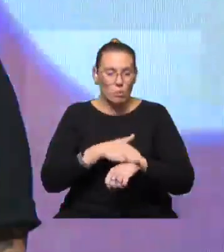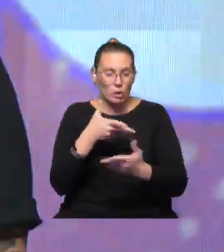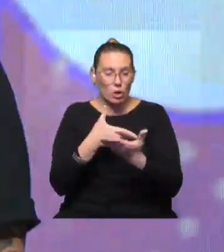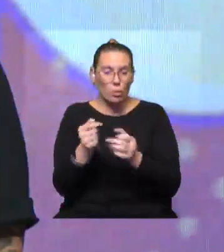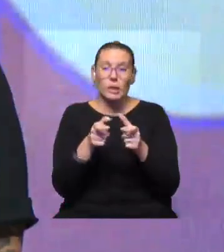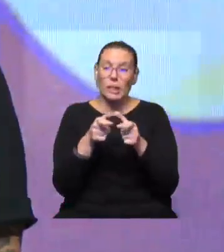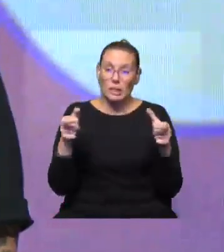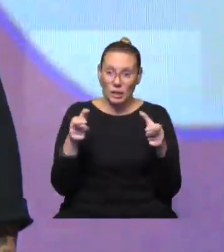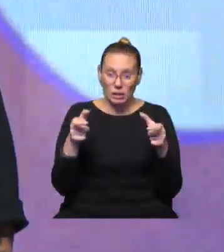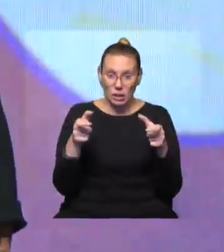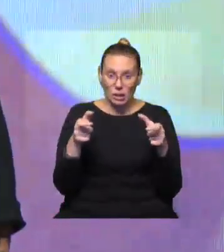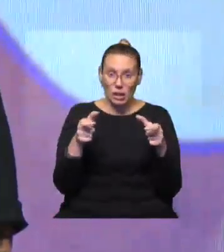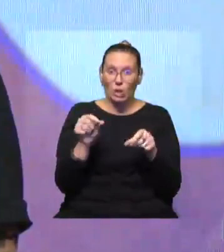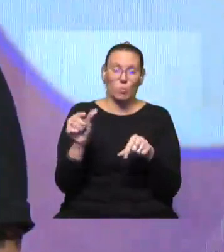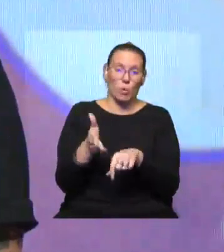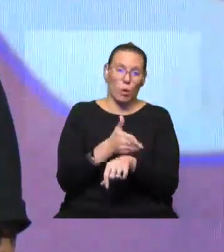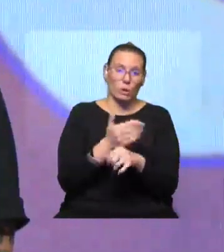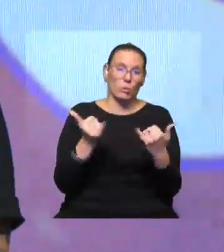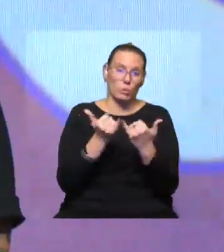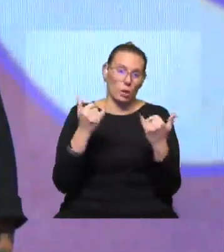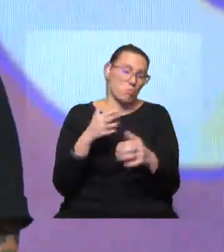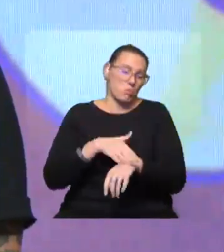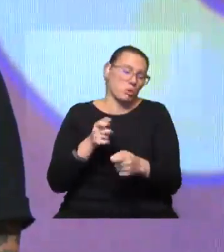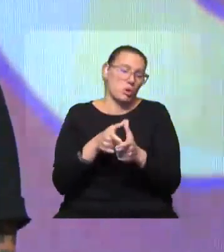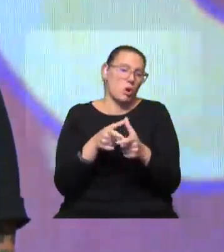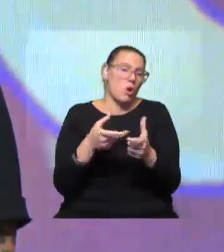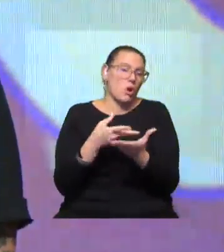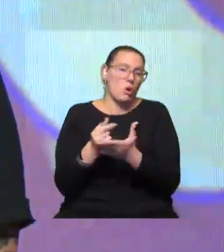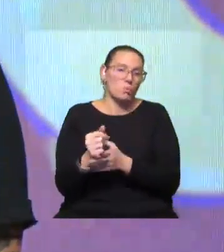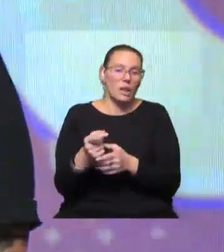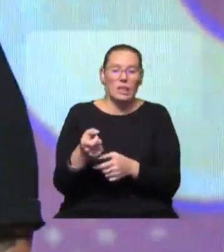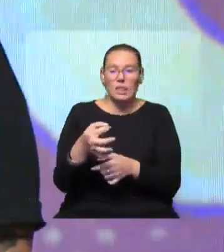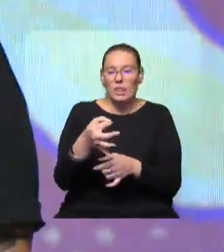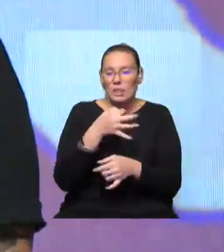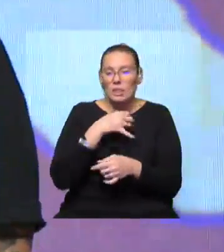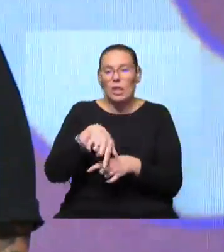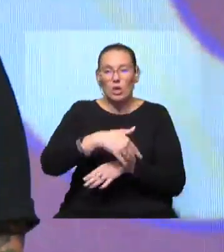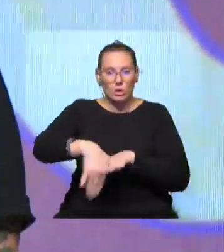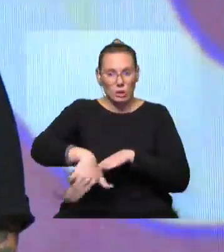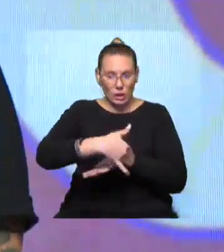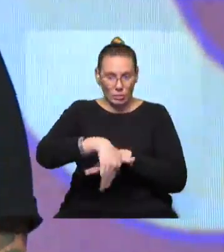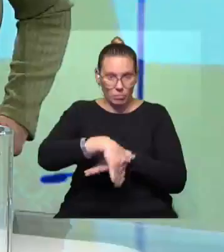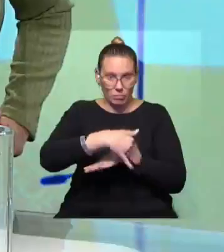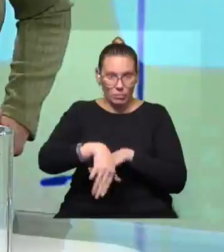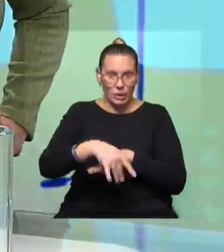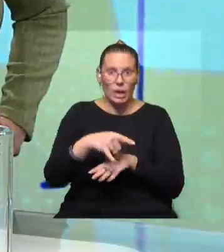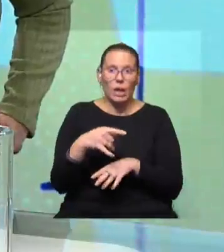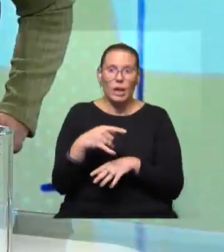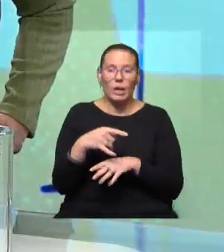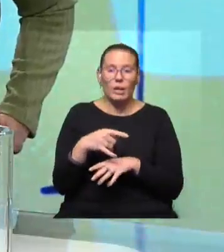y unas un rato antes o un día cuando la compre este dar la dirección para que puedas ir solo